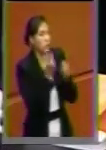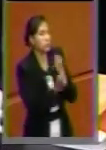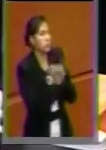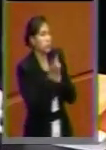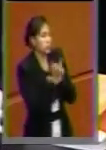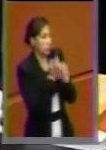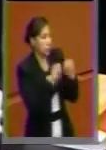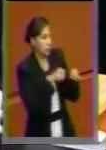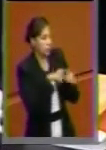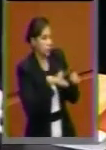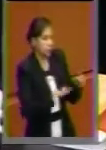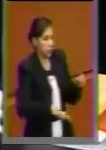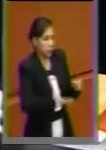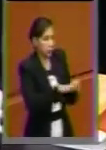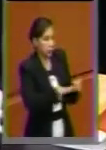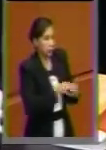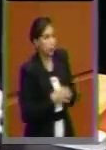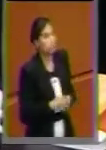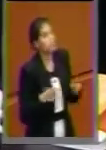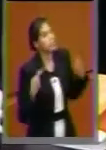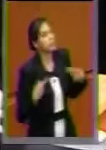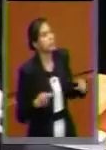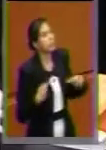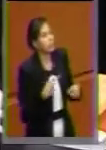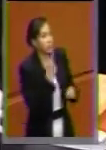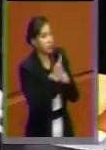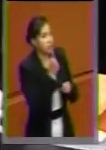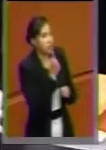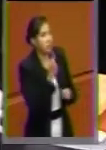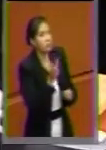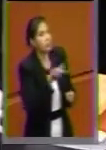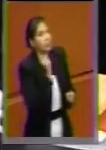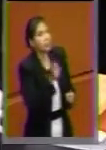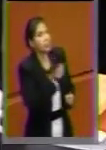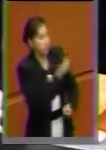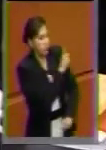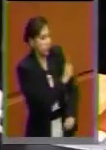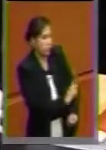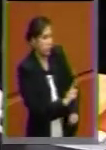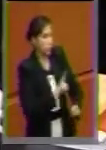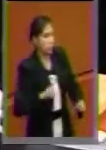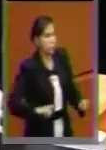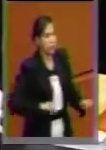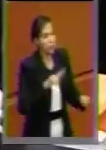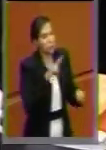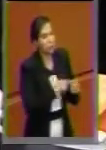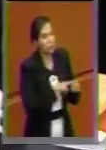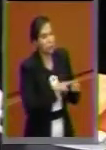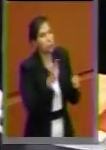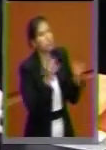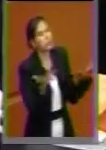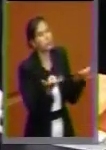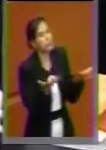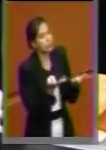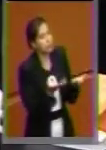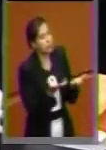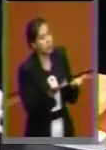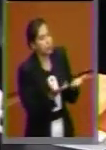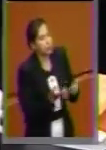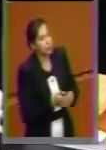sociales la gente lo primero que te pregunta es delegado gobernante que está haciendo